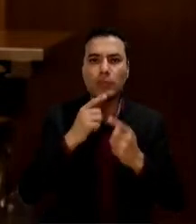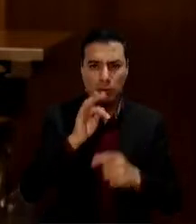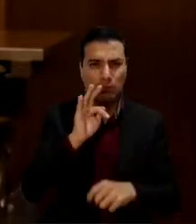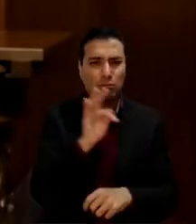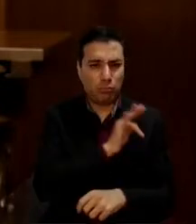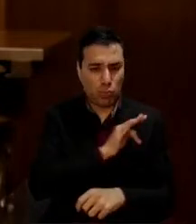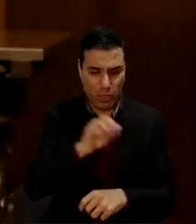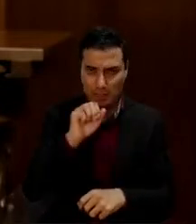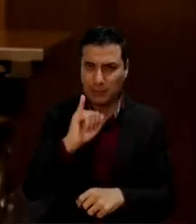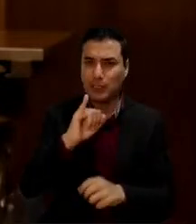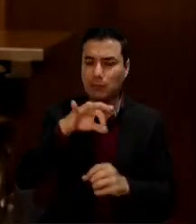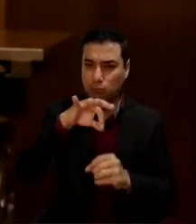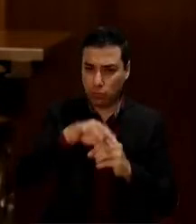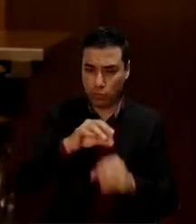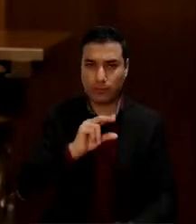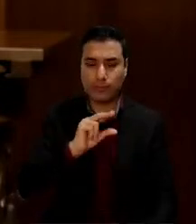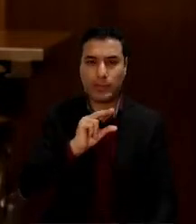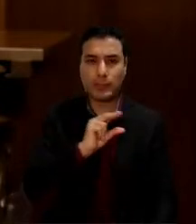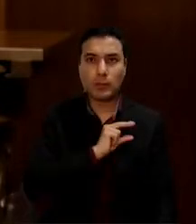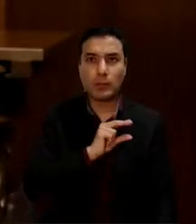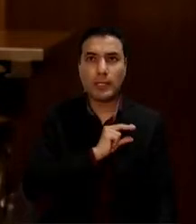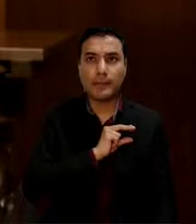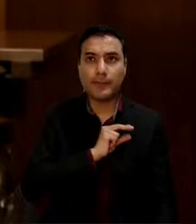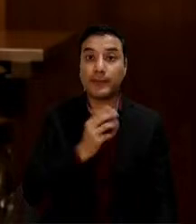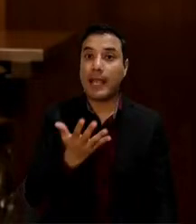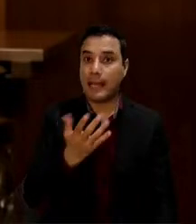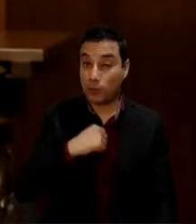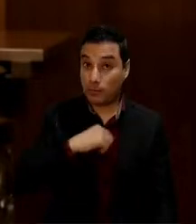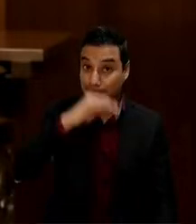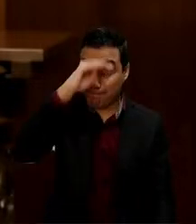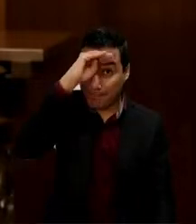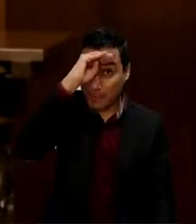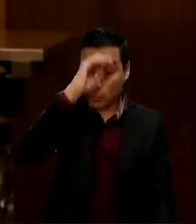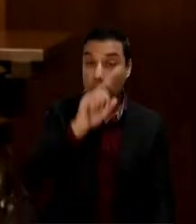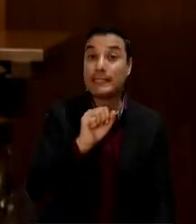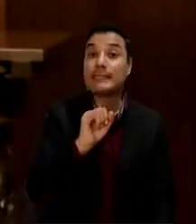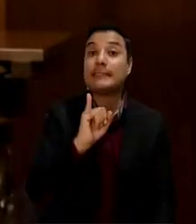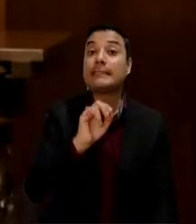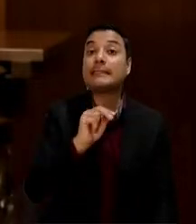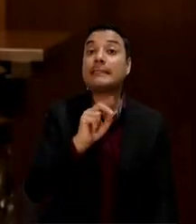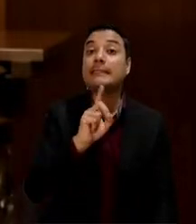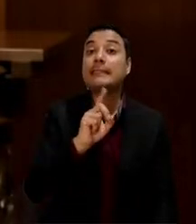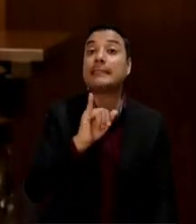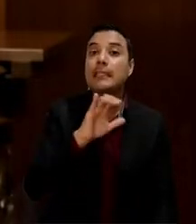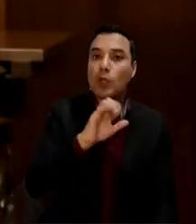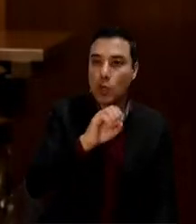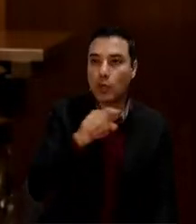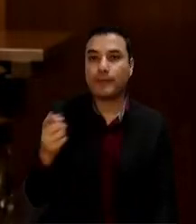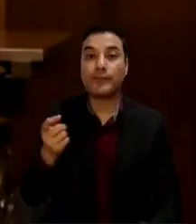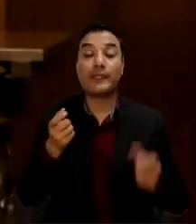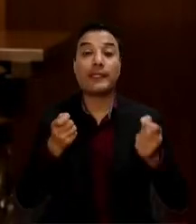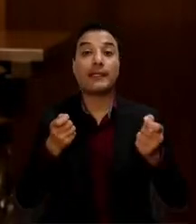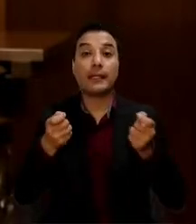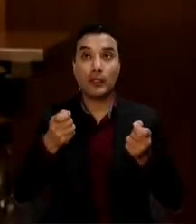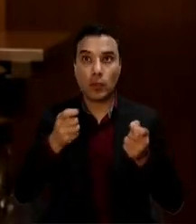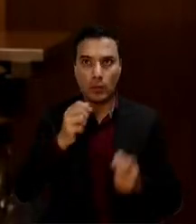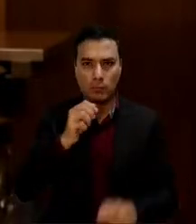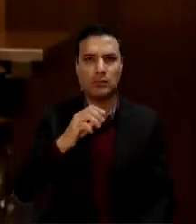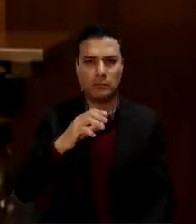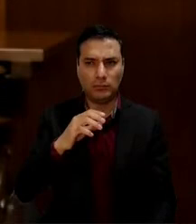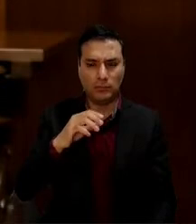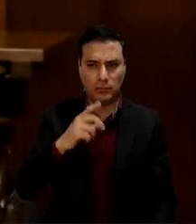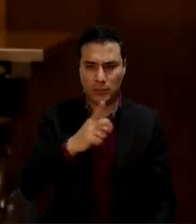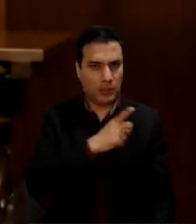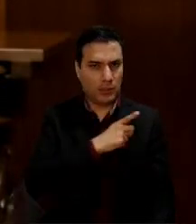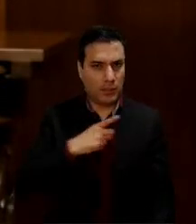cual se considera pertinente que la persona síndico y regidor puedan tener el derecho a expresar